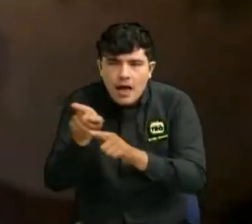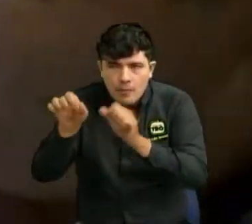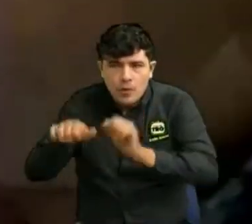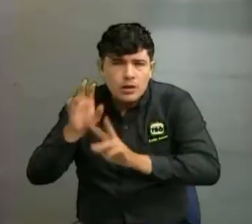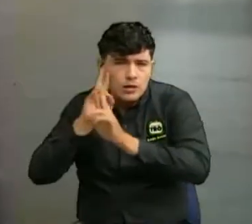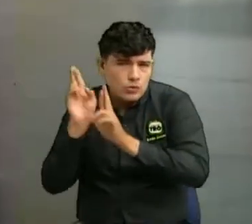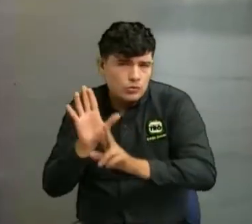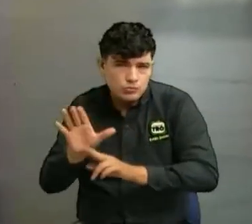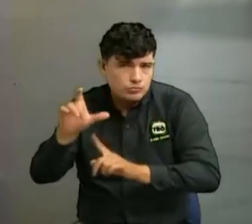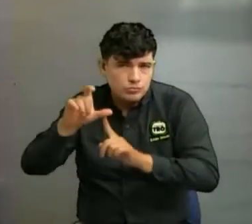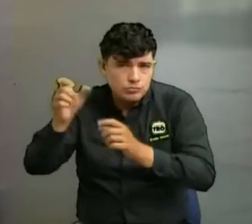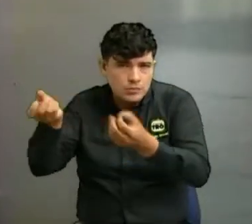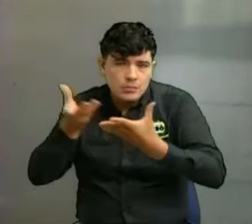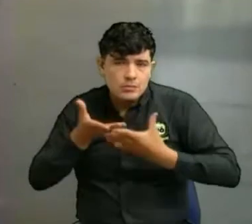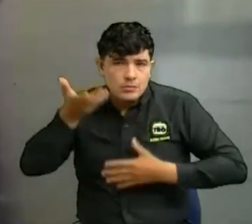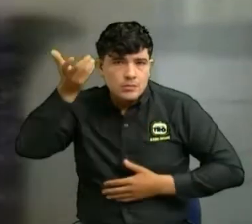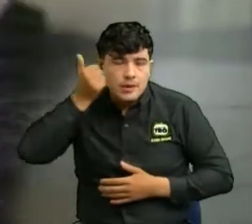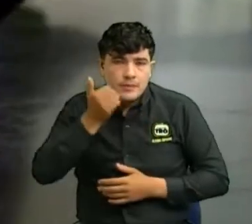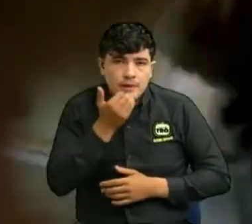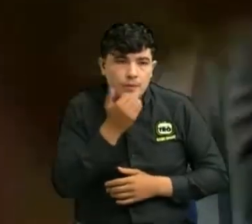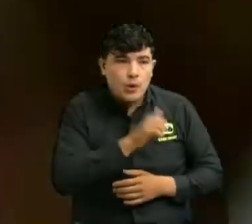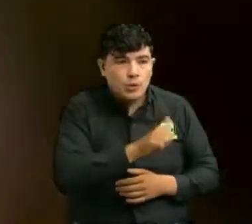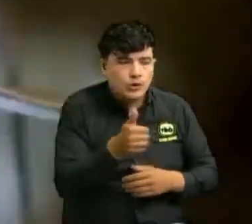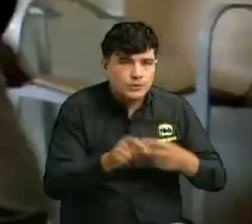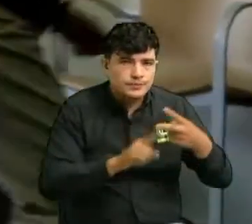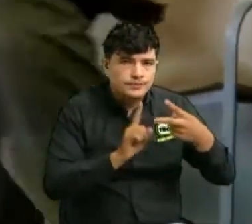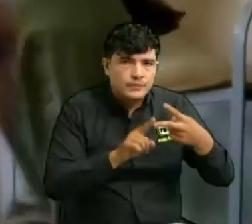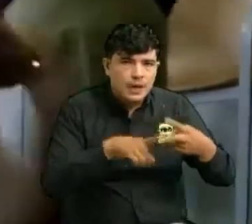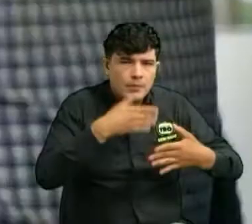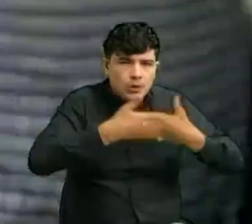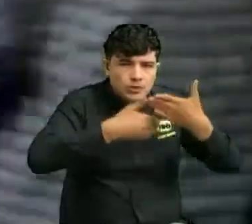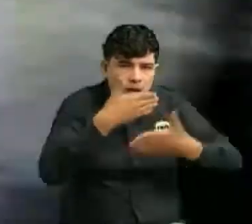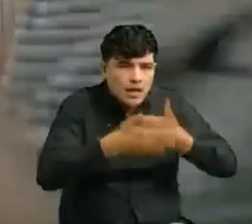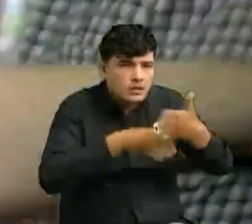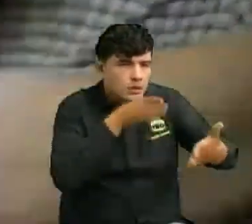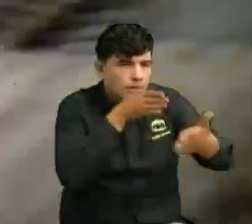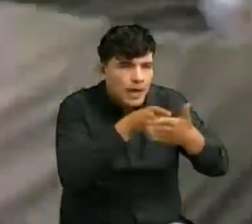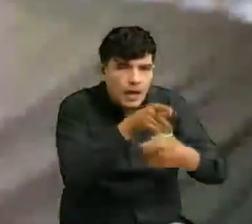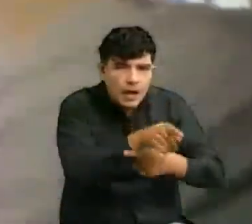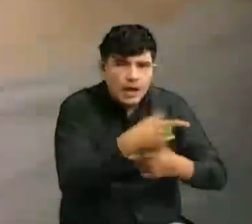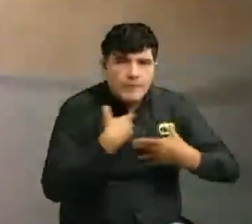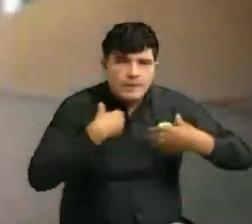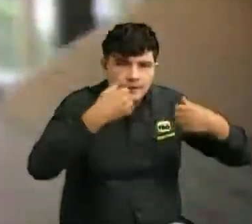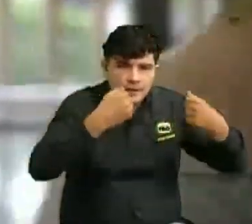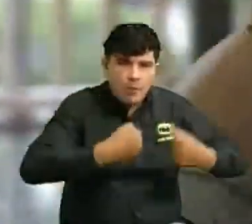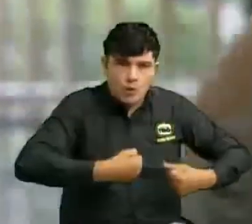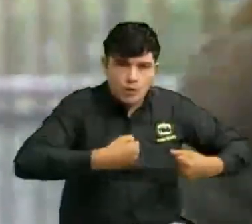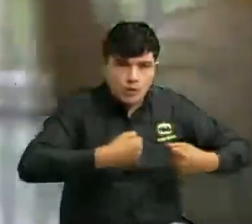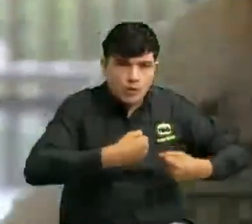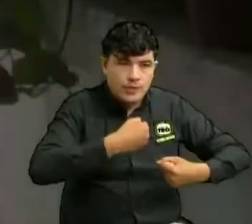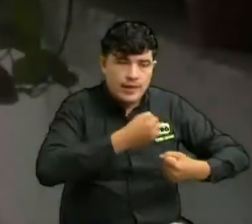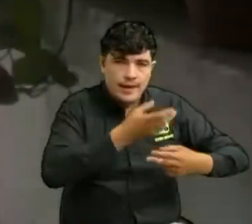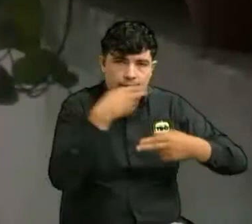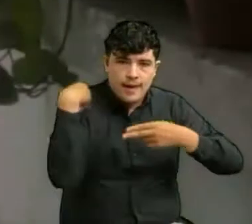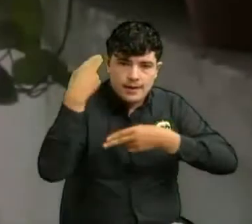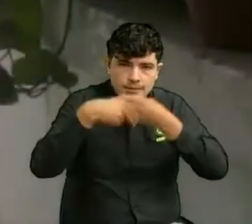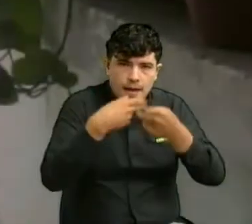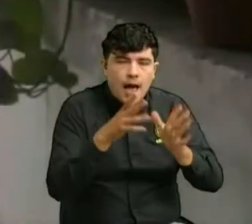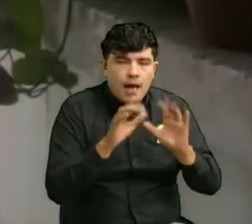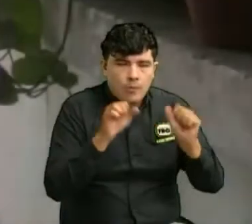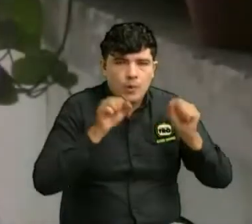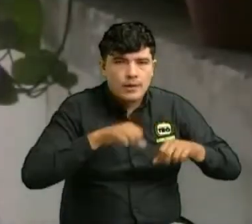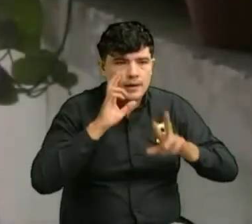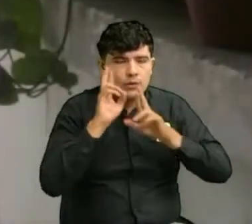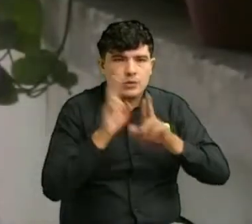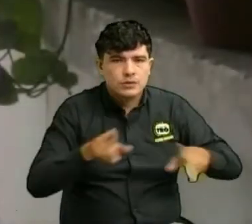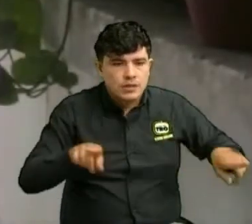proceso cuyo propósito quiere tener efectos patrimoniales, la unión marital de hecho